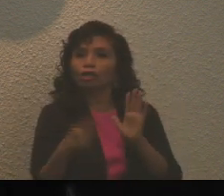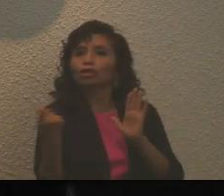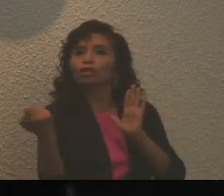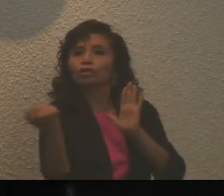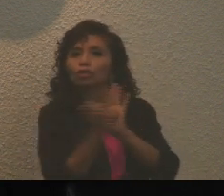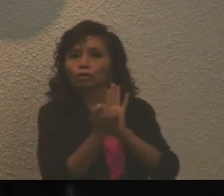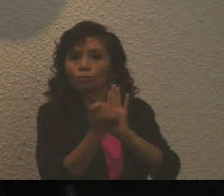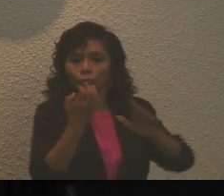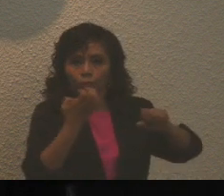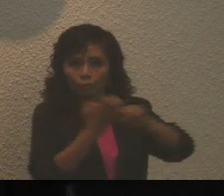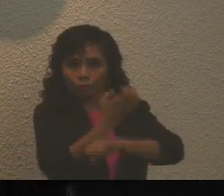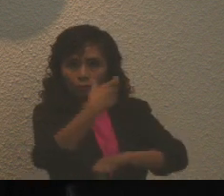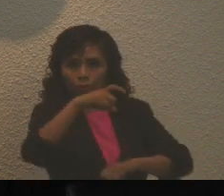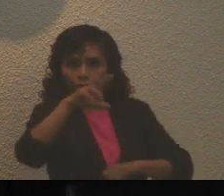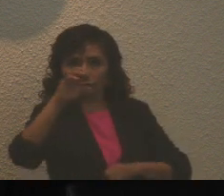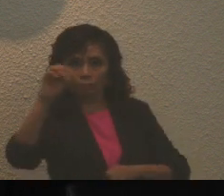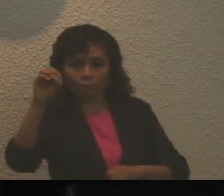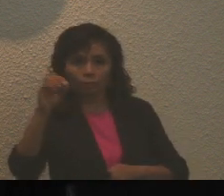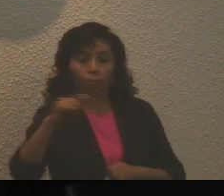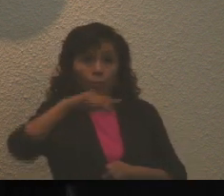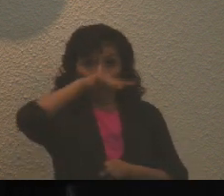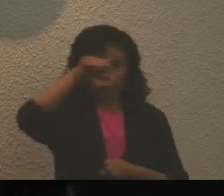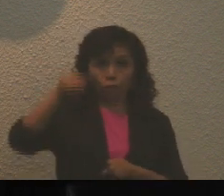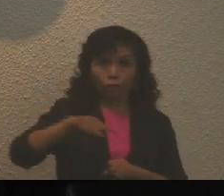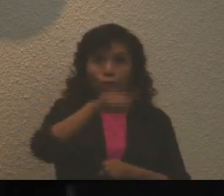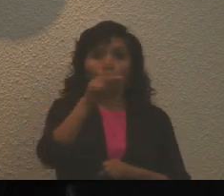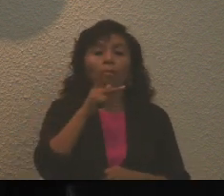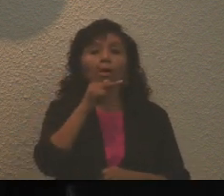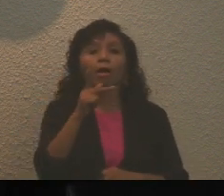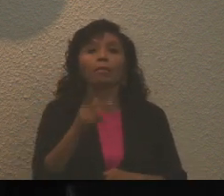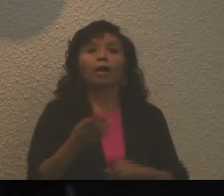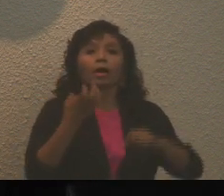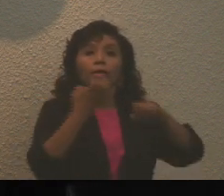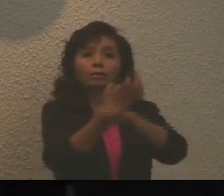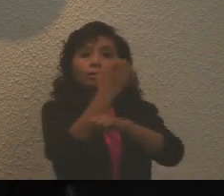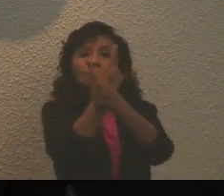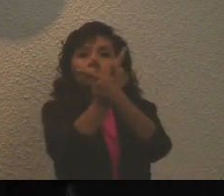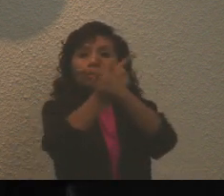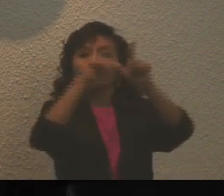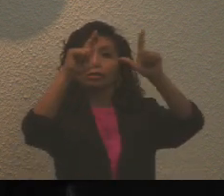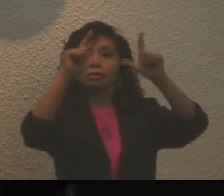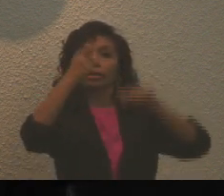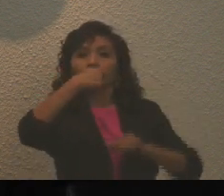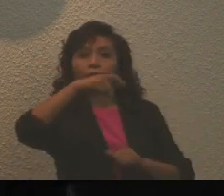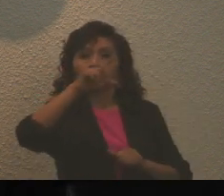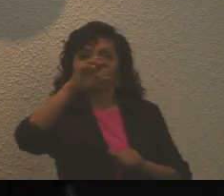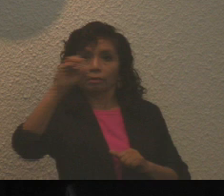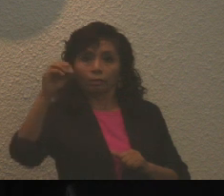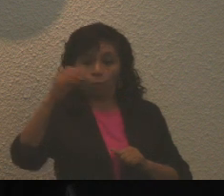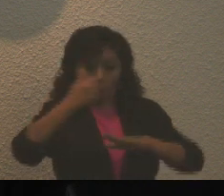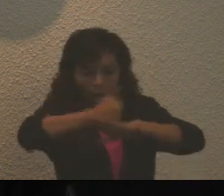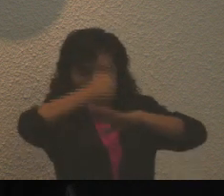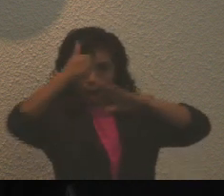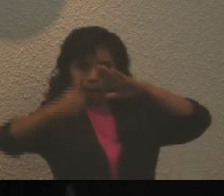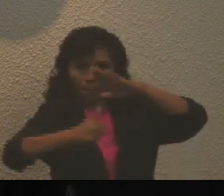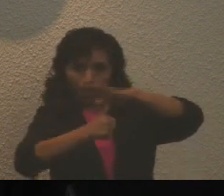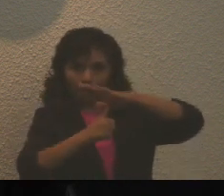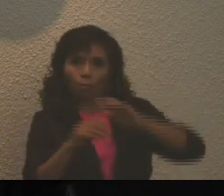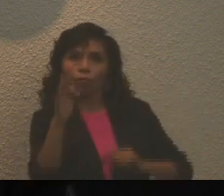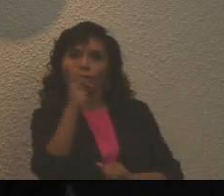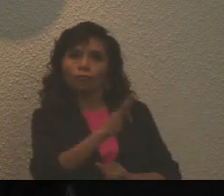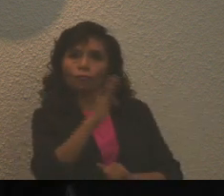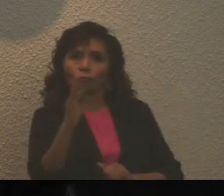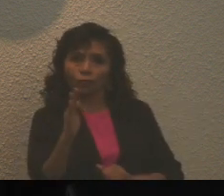al borde superior las palabras Estado Libre y Soberano de Quintana Roo y en la parte inferior la fecha de la